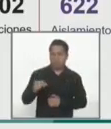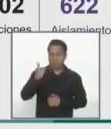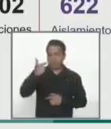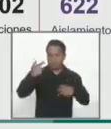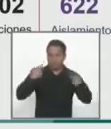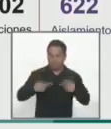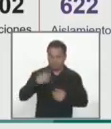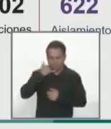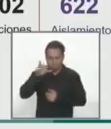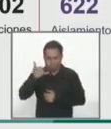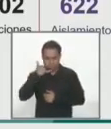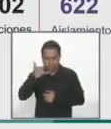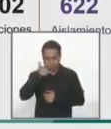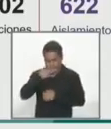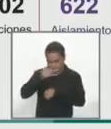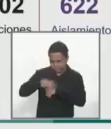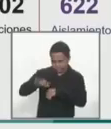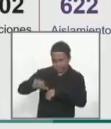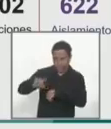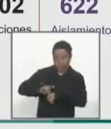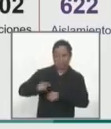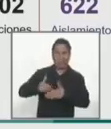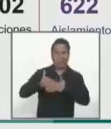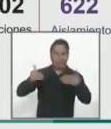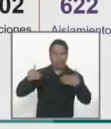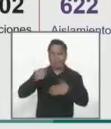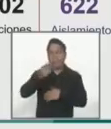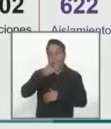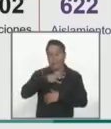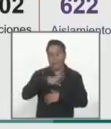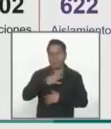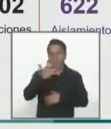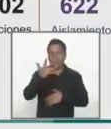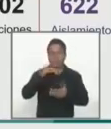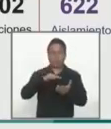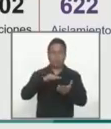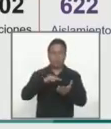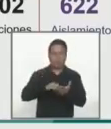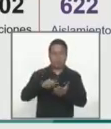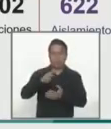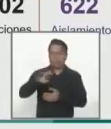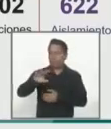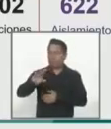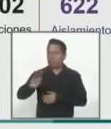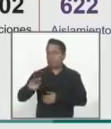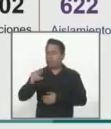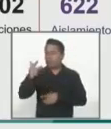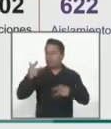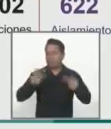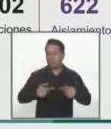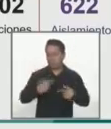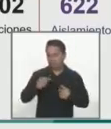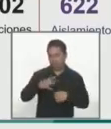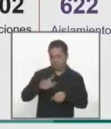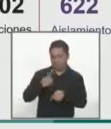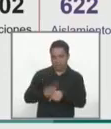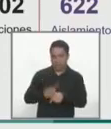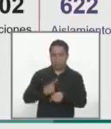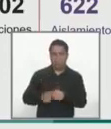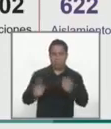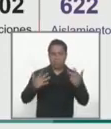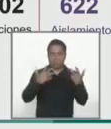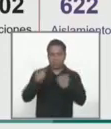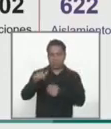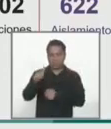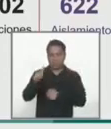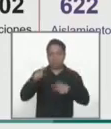18.947 casos notificados al día de hoy, se reportan 5.398 casos negativos,